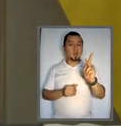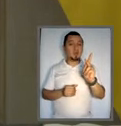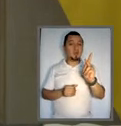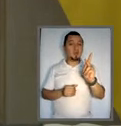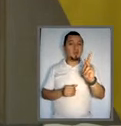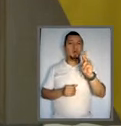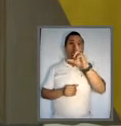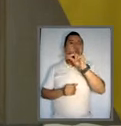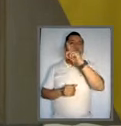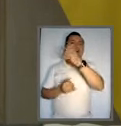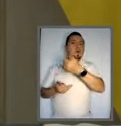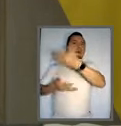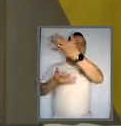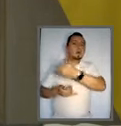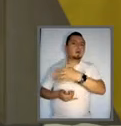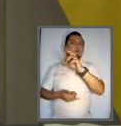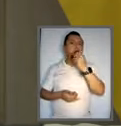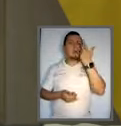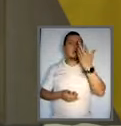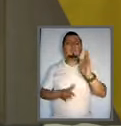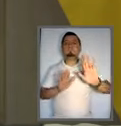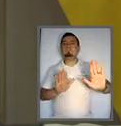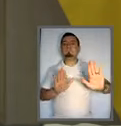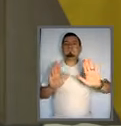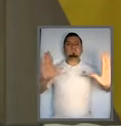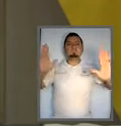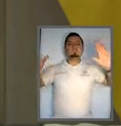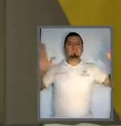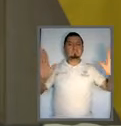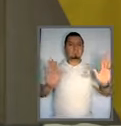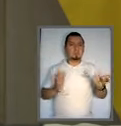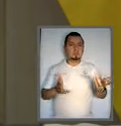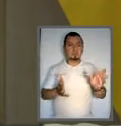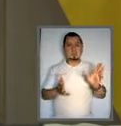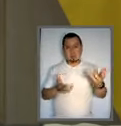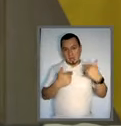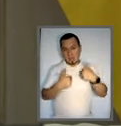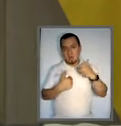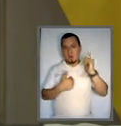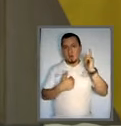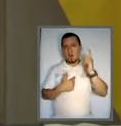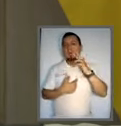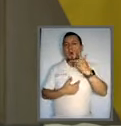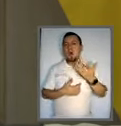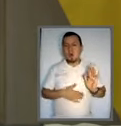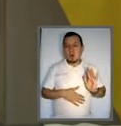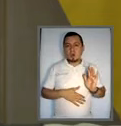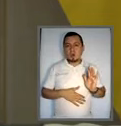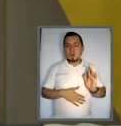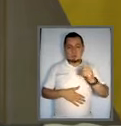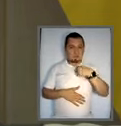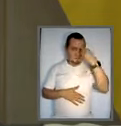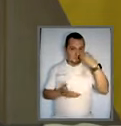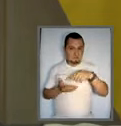La pregunta es ¿por qué no las dejan importar? Entonces, pues que nos regalen algunas pruebas está muy bien, en general. En todo caso, pues yo